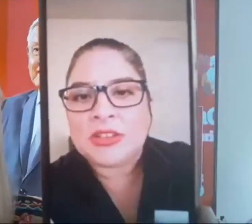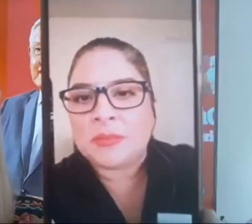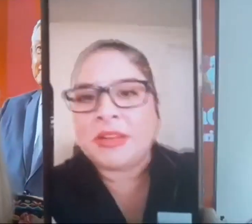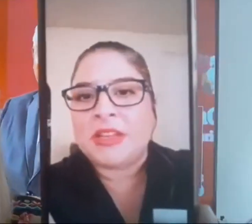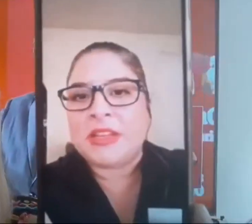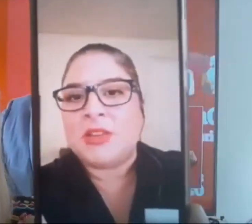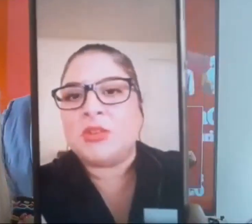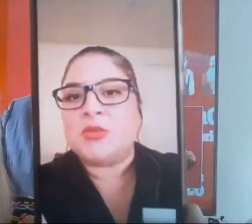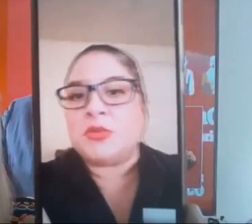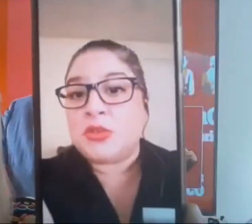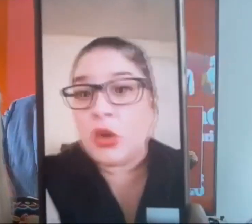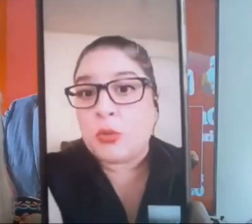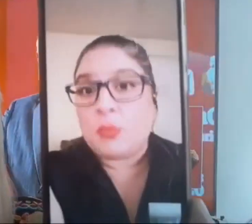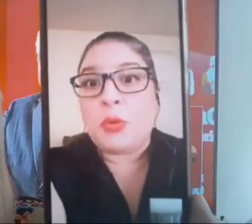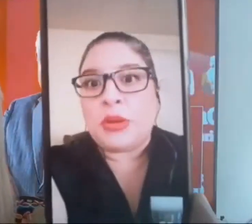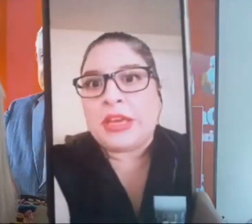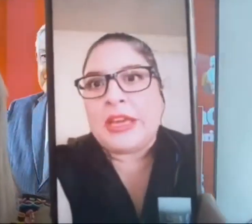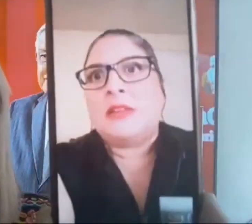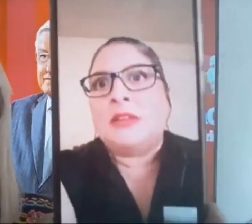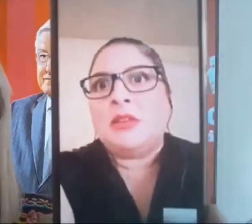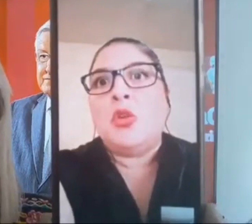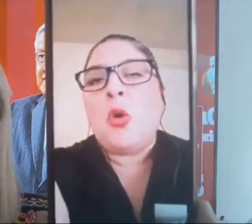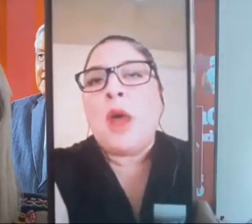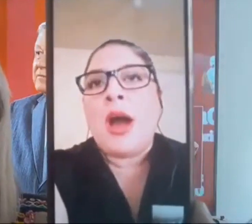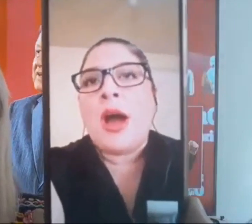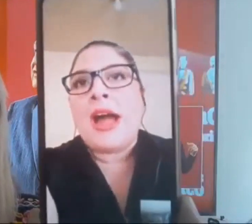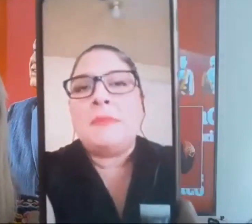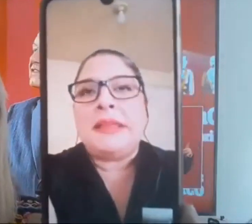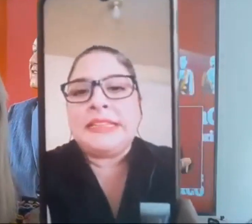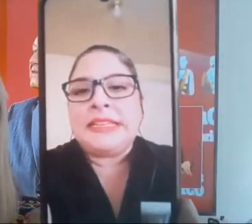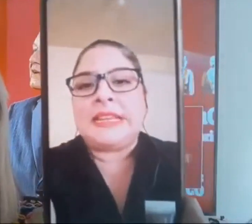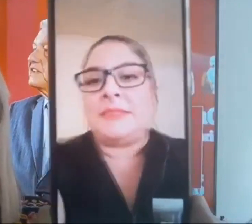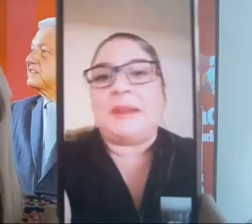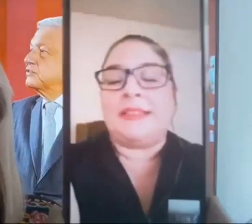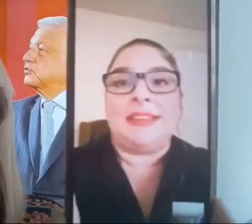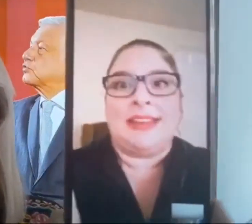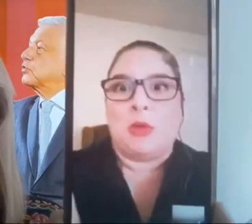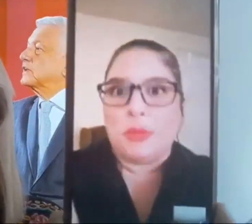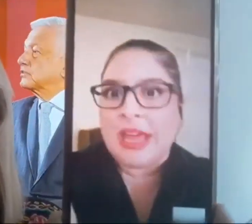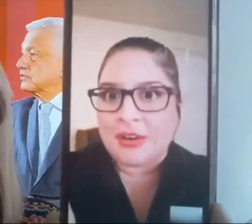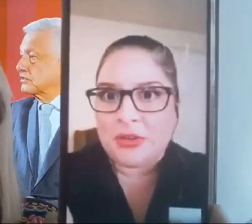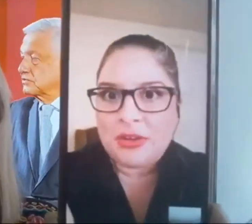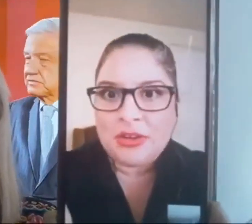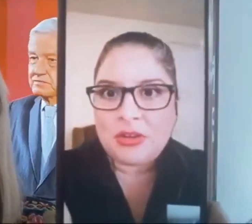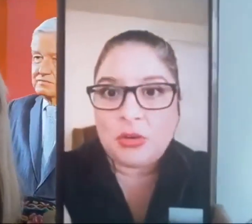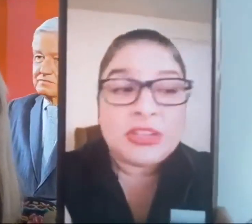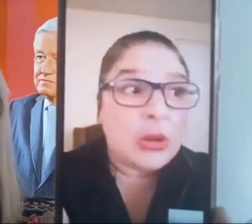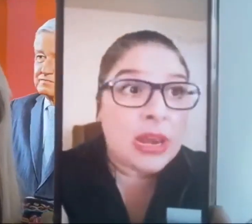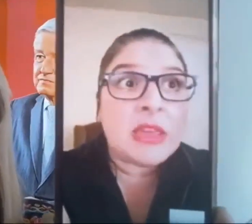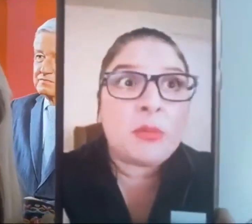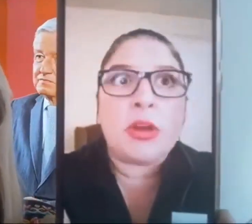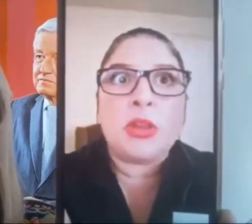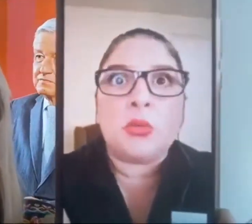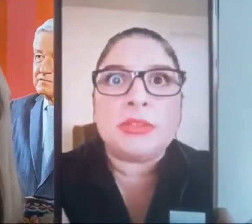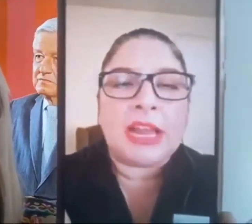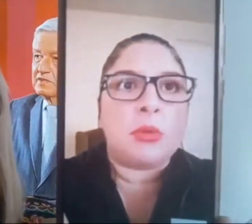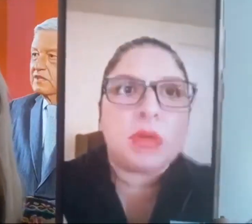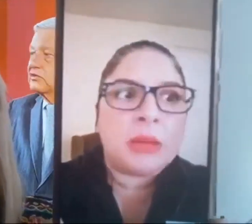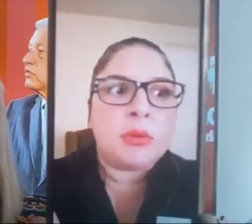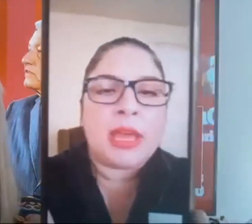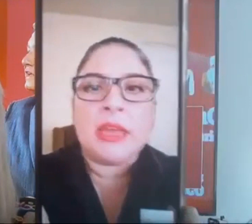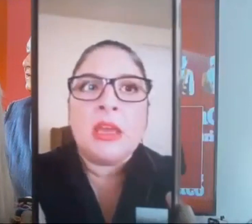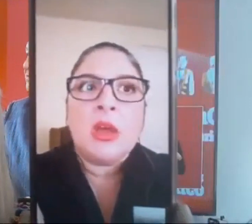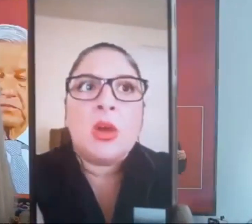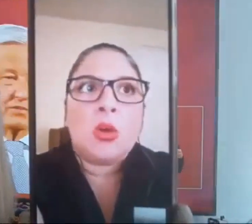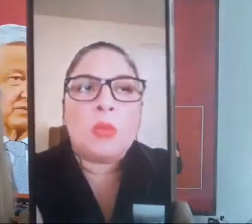ya... el INAI, yo creo que está perdiendo su función, porque no hay mentiras de parte del gobierno, ¿no? Ya nadie puede